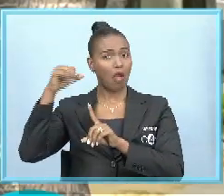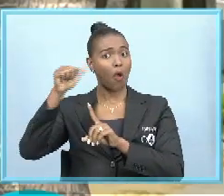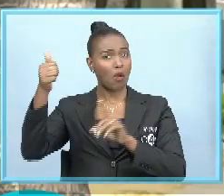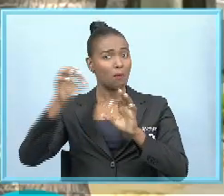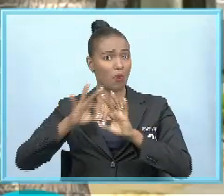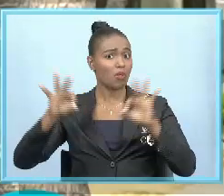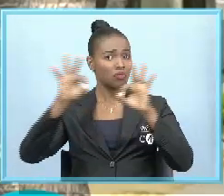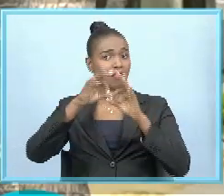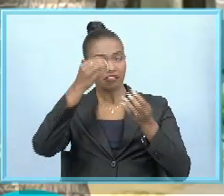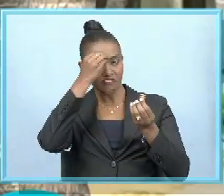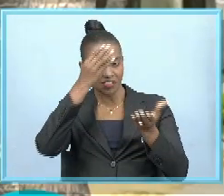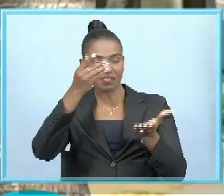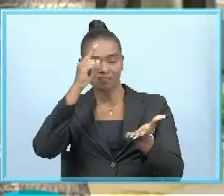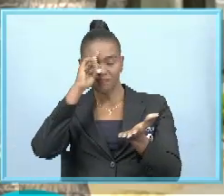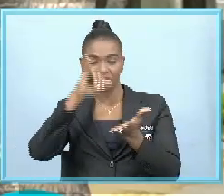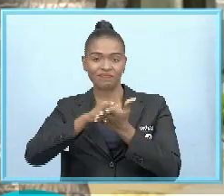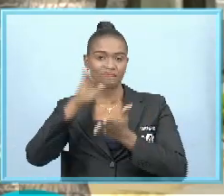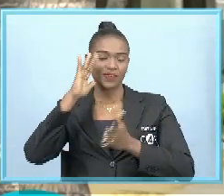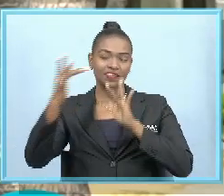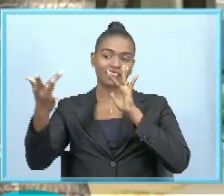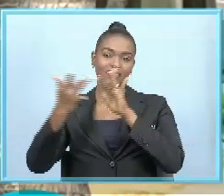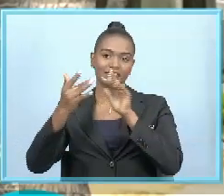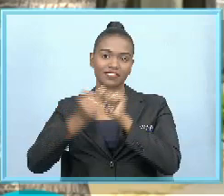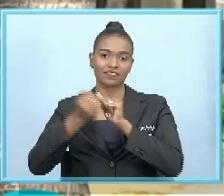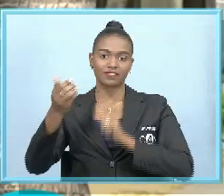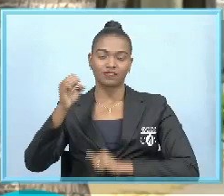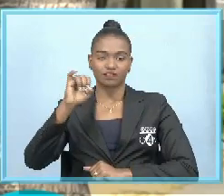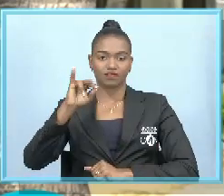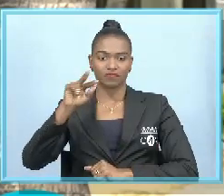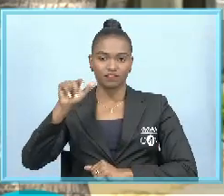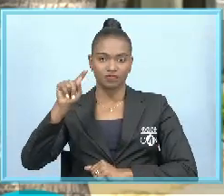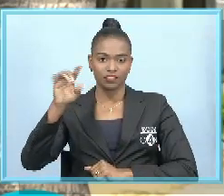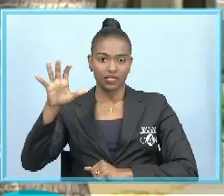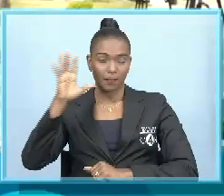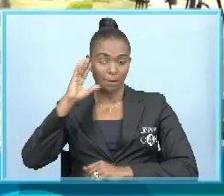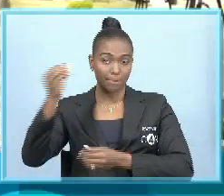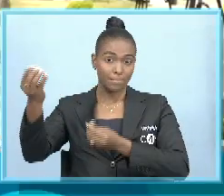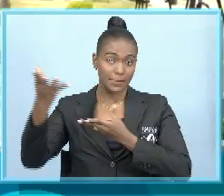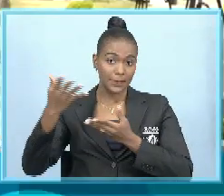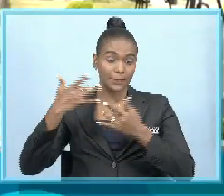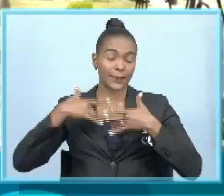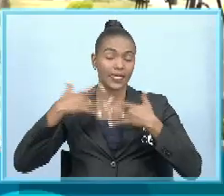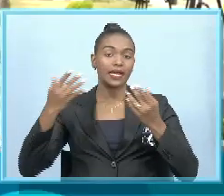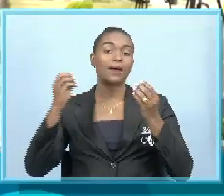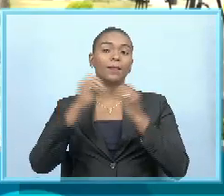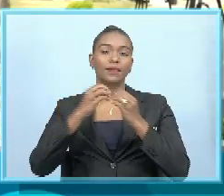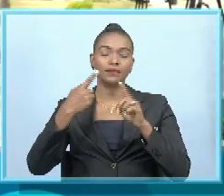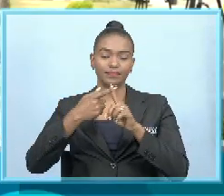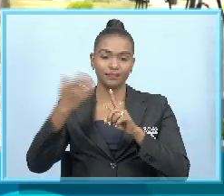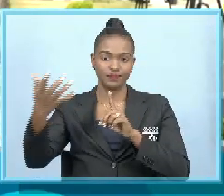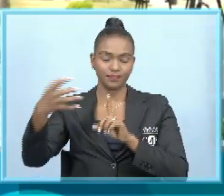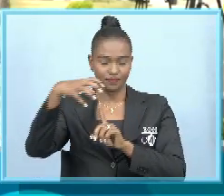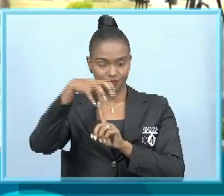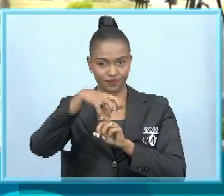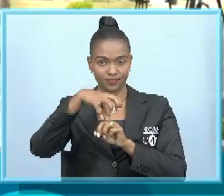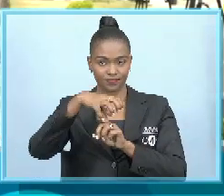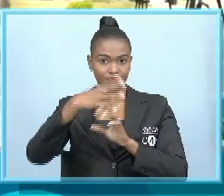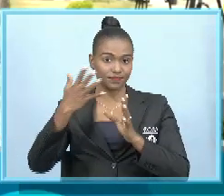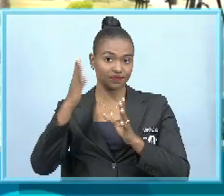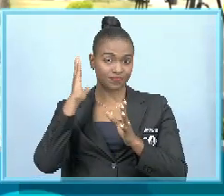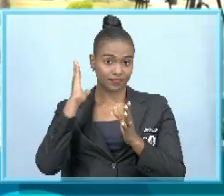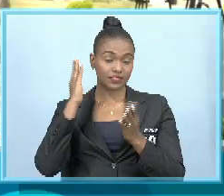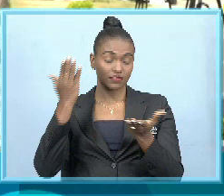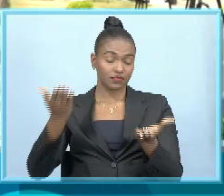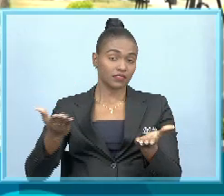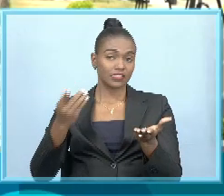importantes informaciones. Es por eso que voy a conectar con Silvia Infante, quien se encuentra allí en la Casa Nacional, en la